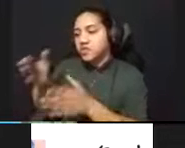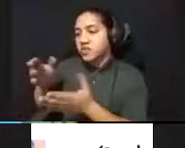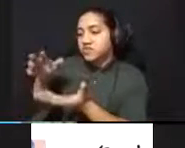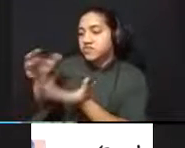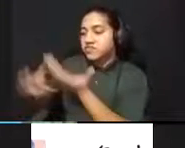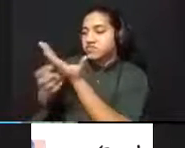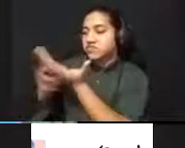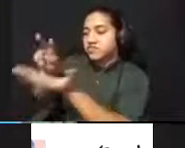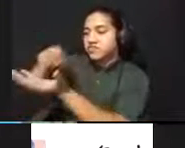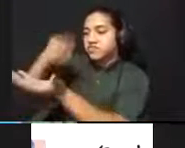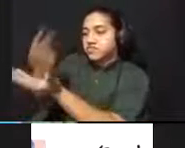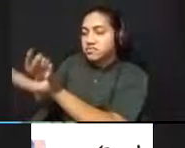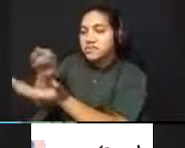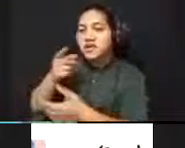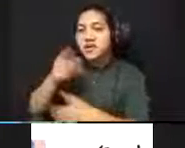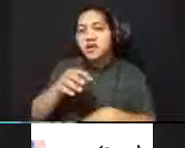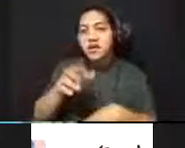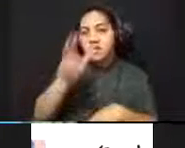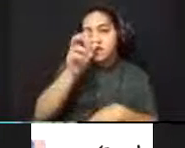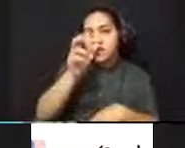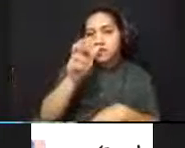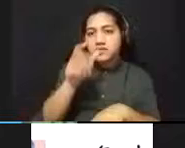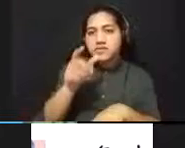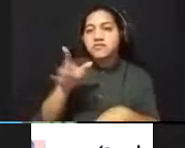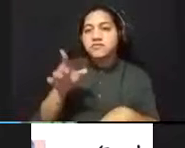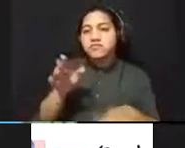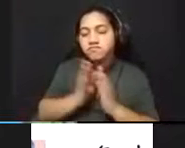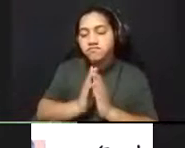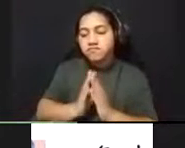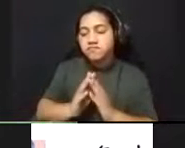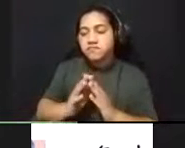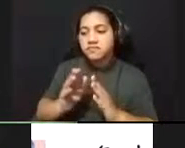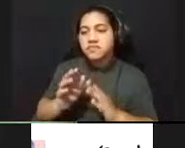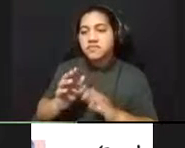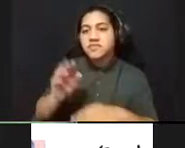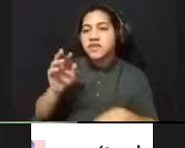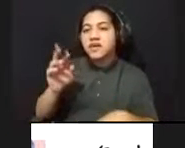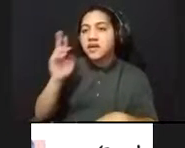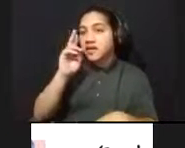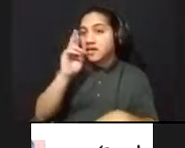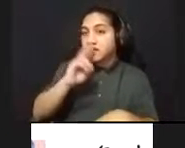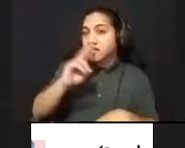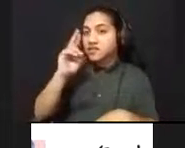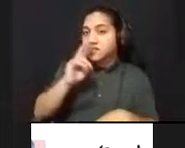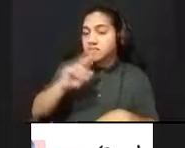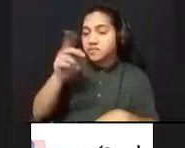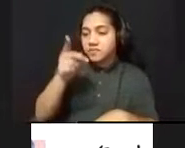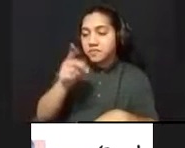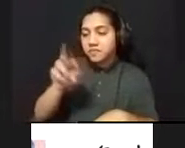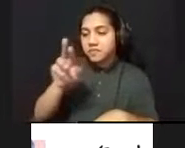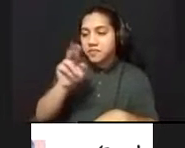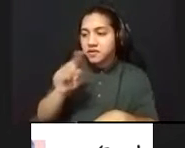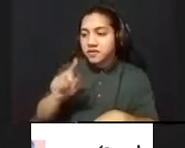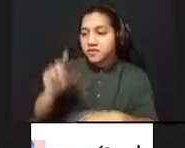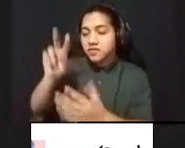Martina decide guardar luto y canta: ratoncito Pérez se cayó en